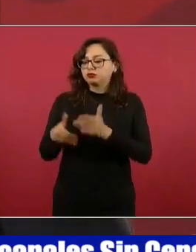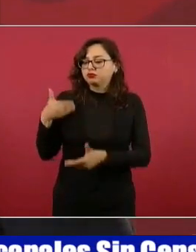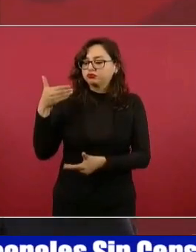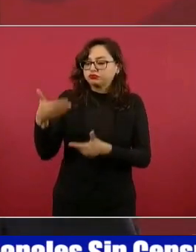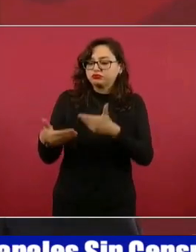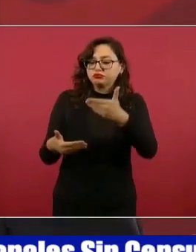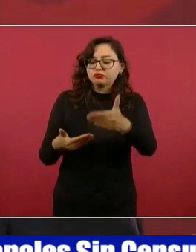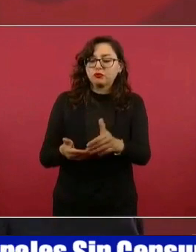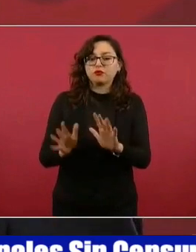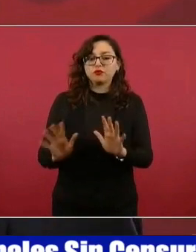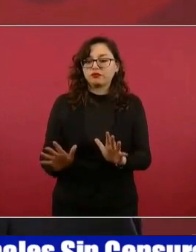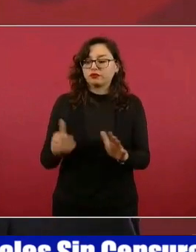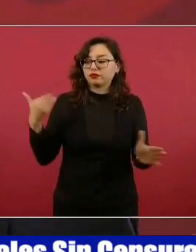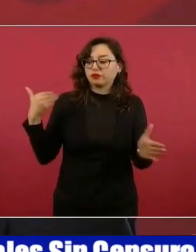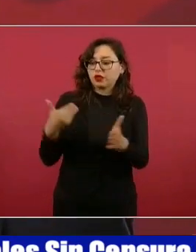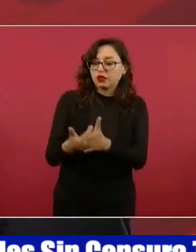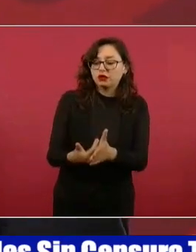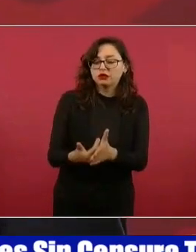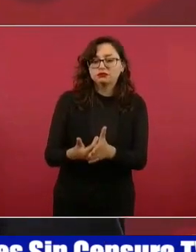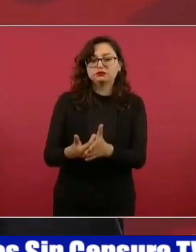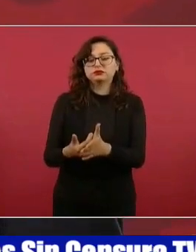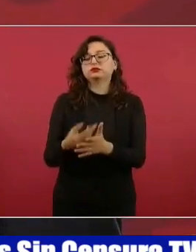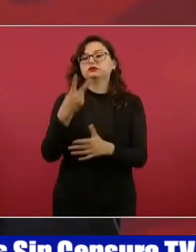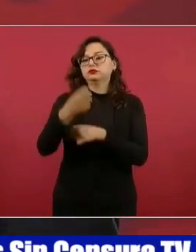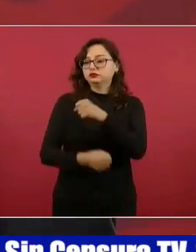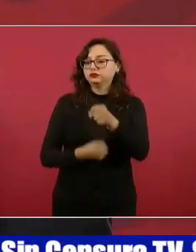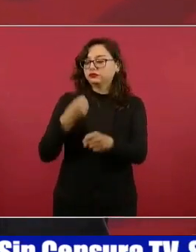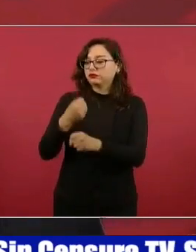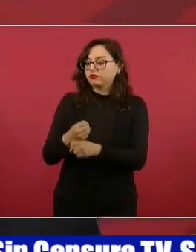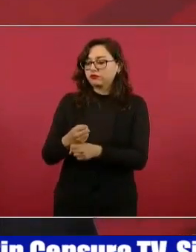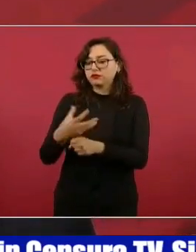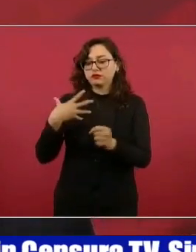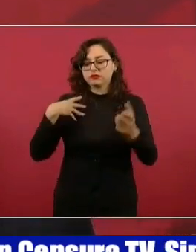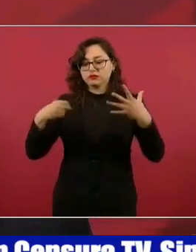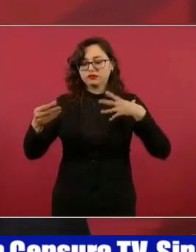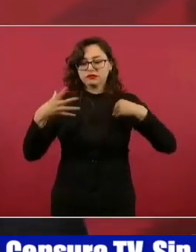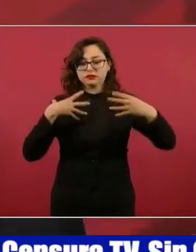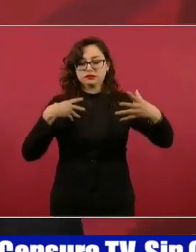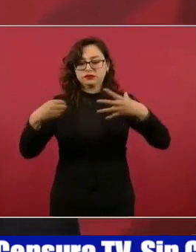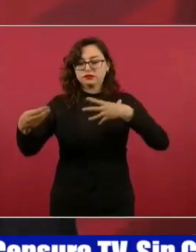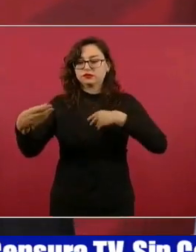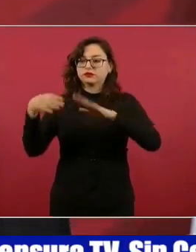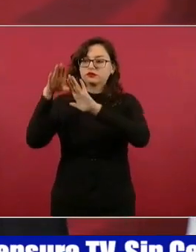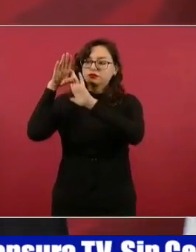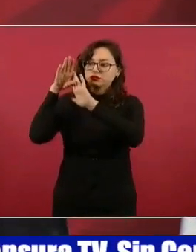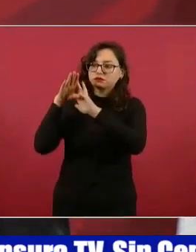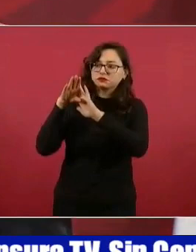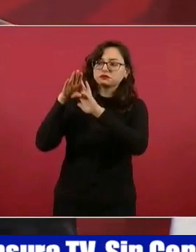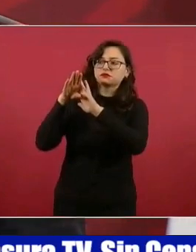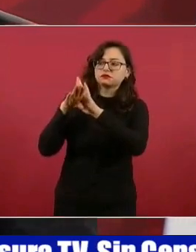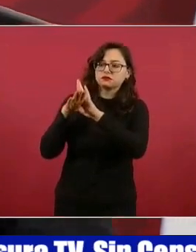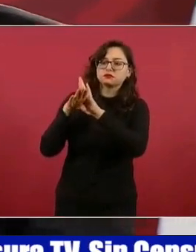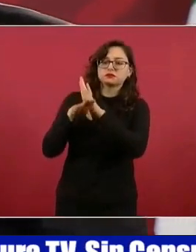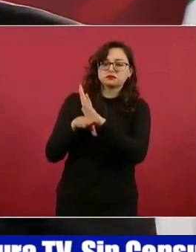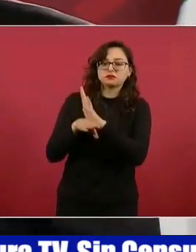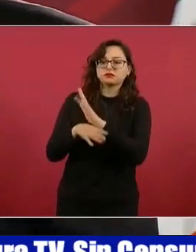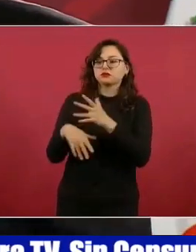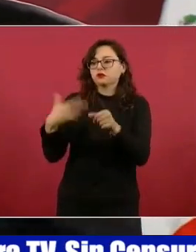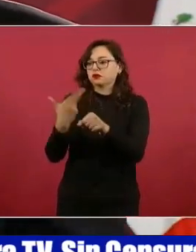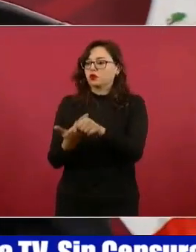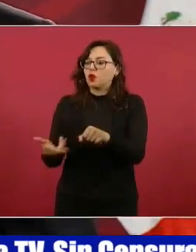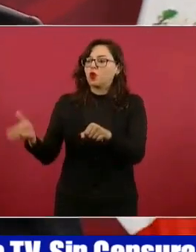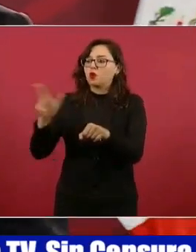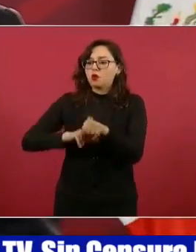había impunidad, pero que no es como se difunde en el extranjero, que no es lo que opinaron en el